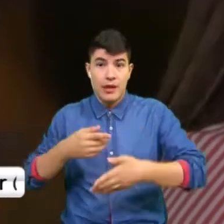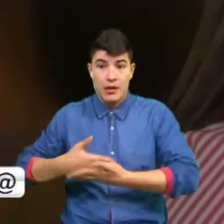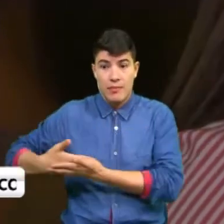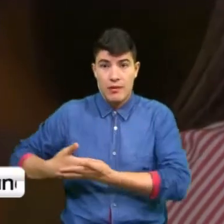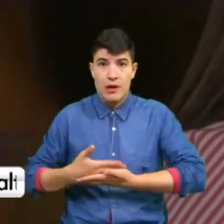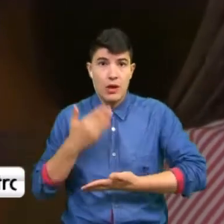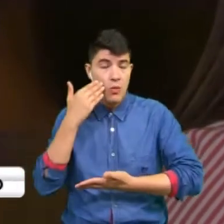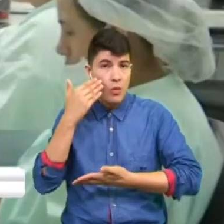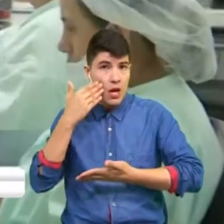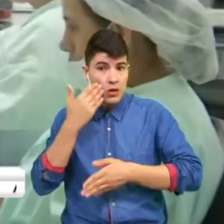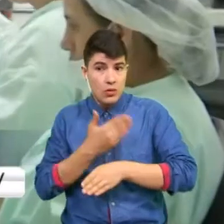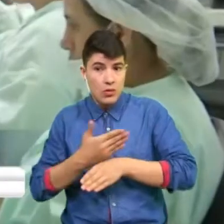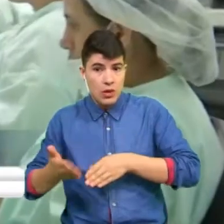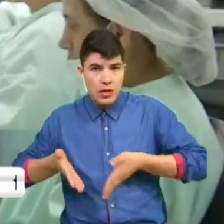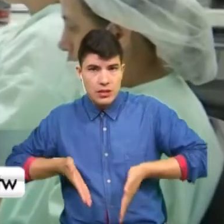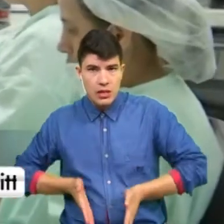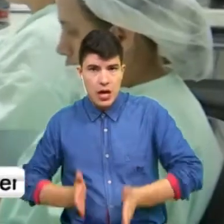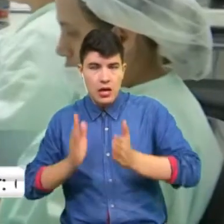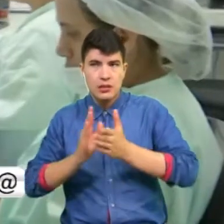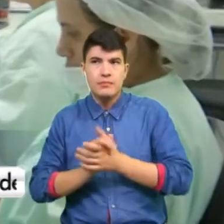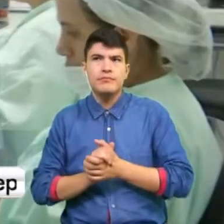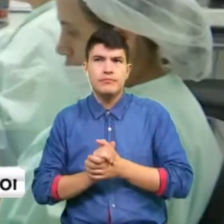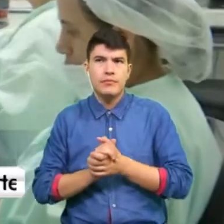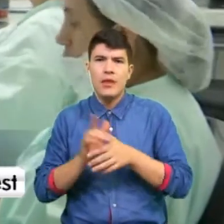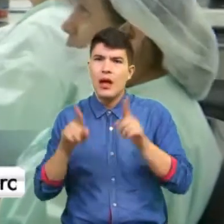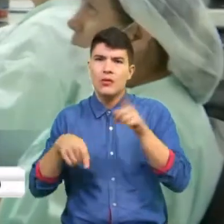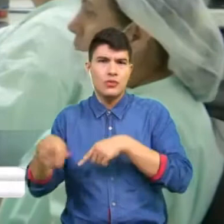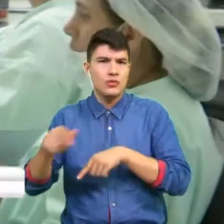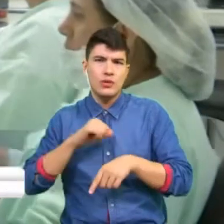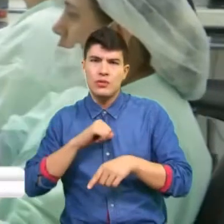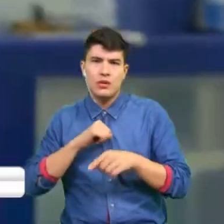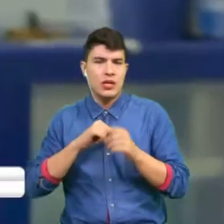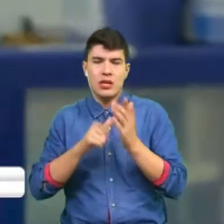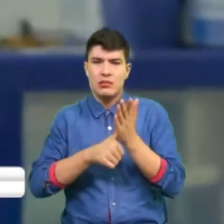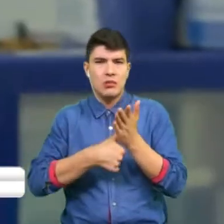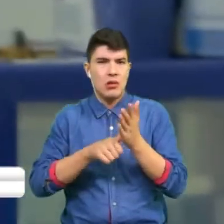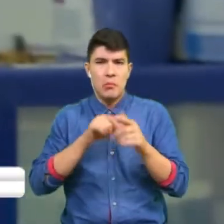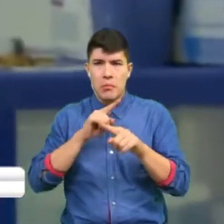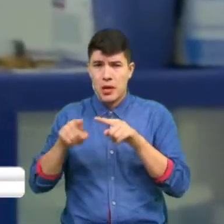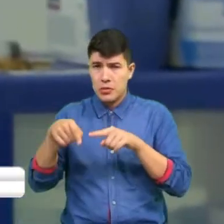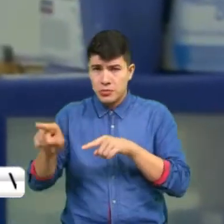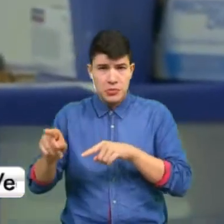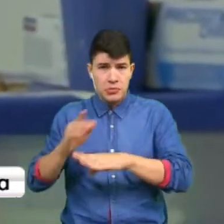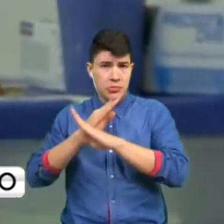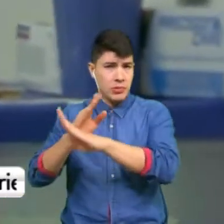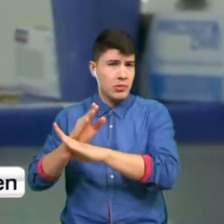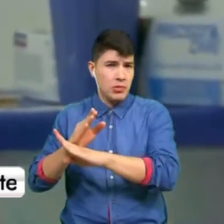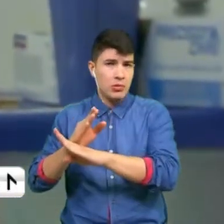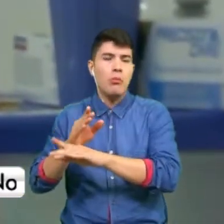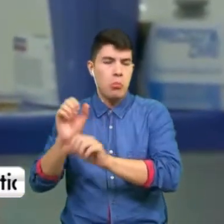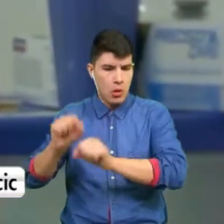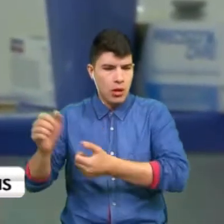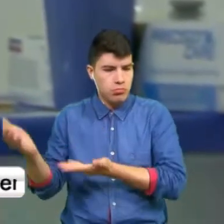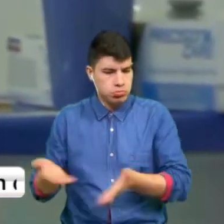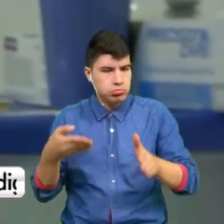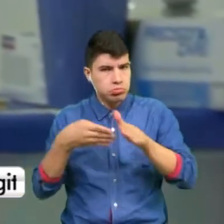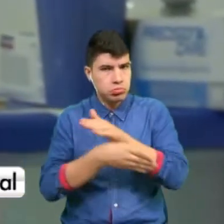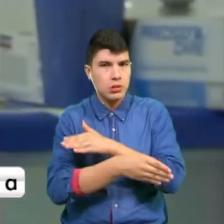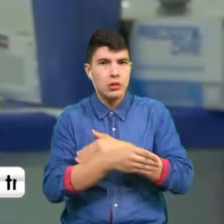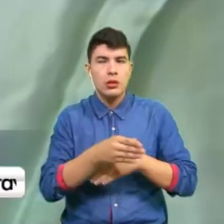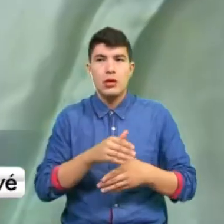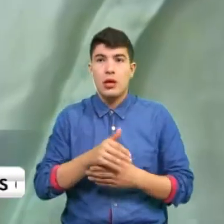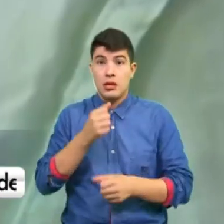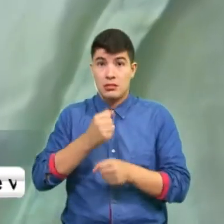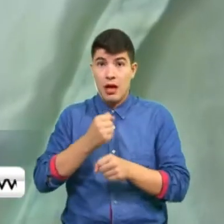nacen también muchos no cuentan con la documentación pero esto no es impedimento para ser atendidos trabajo